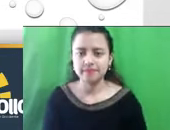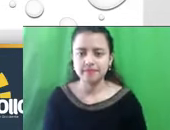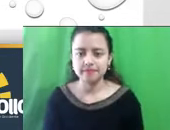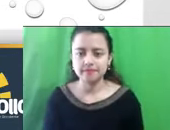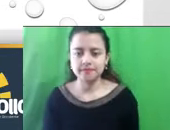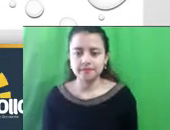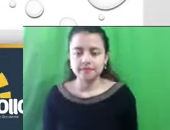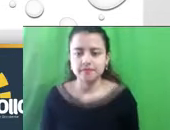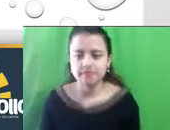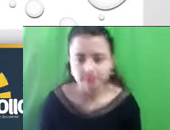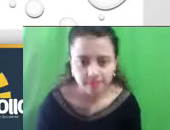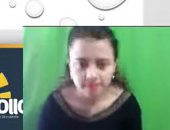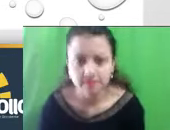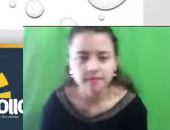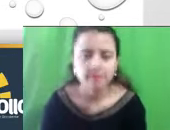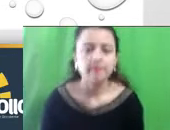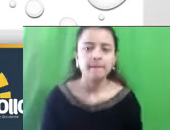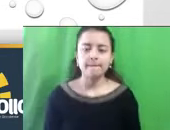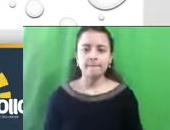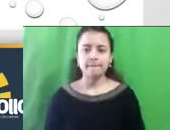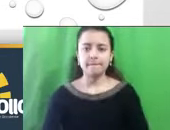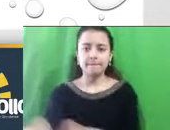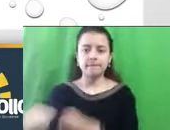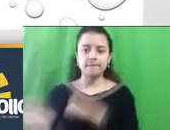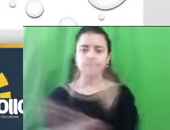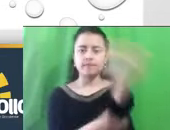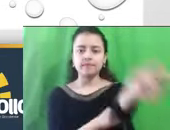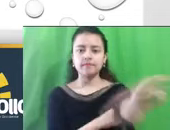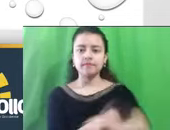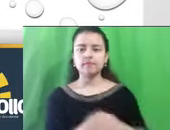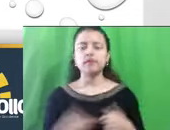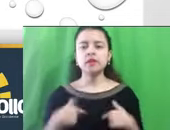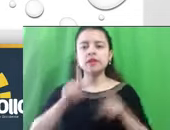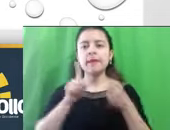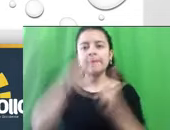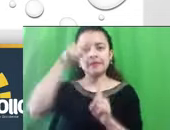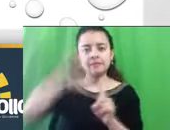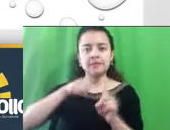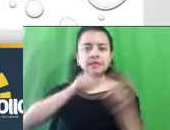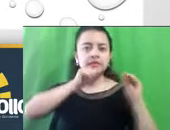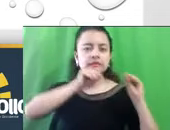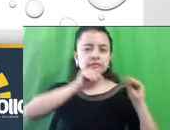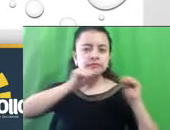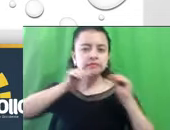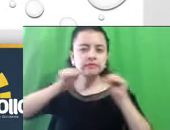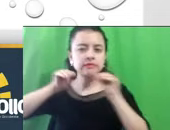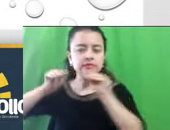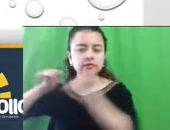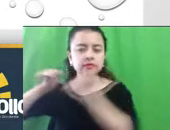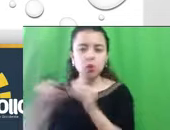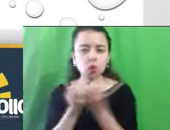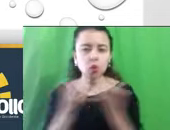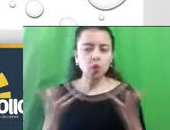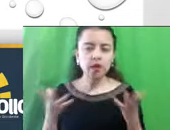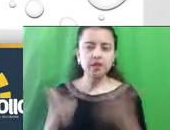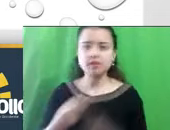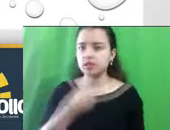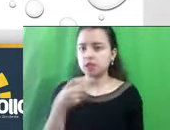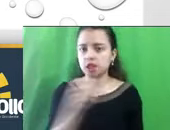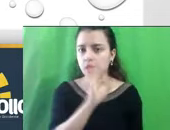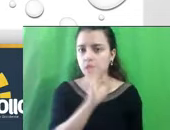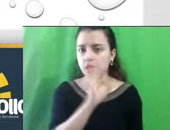Dando cumplimiento al Plan Integrado de Capacitaciones, se desarrollaron en su totalidad, se ejecutaron el 100% de las